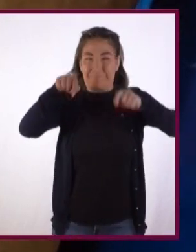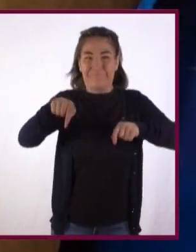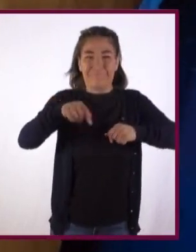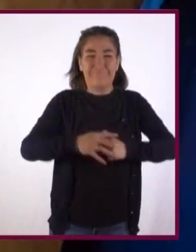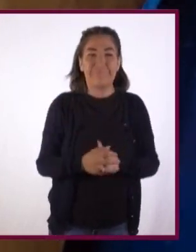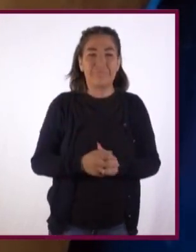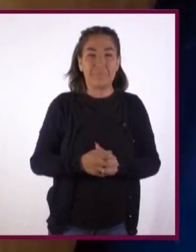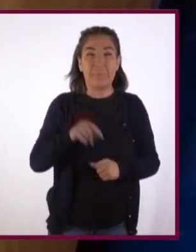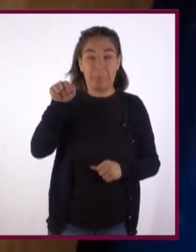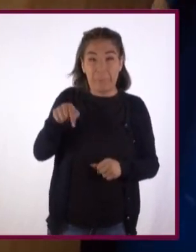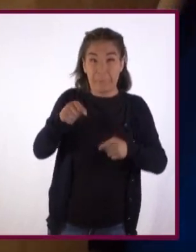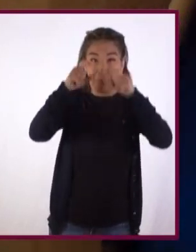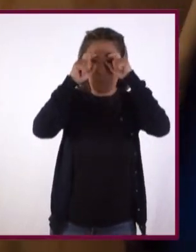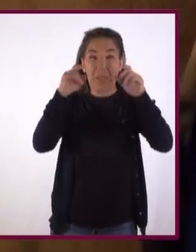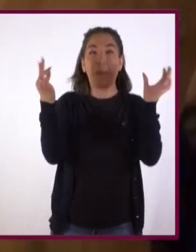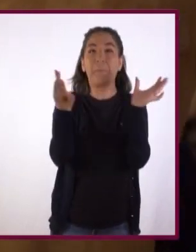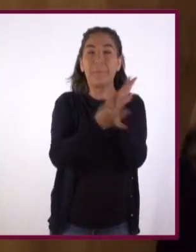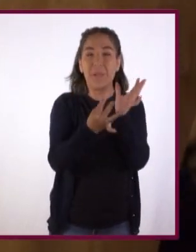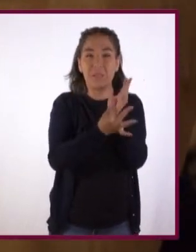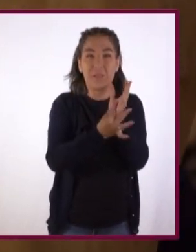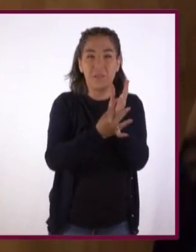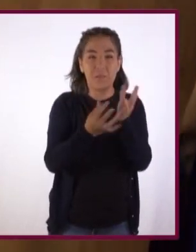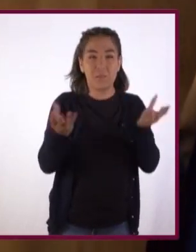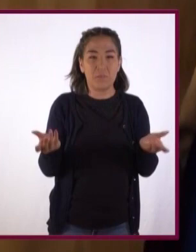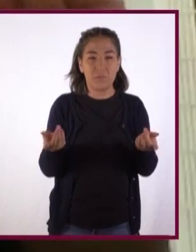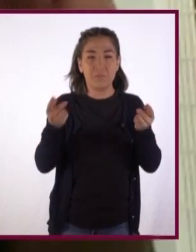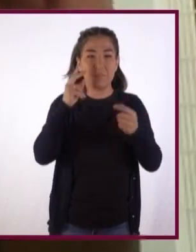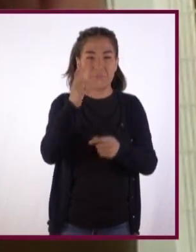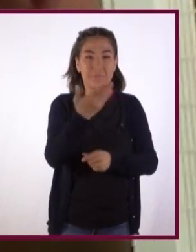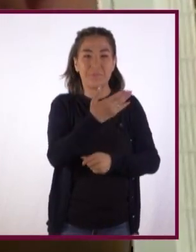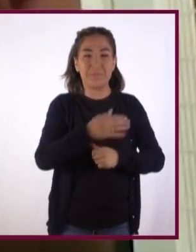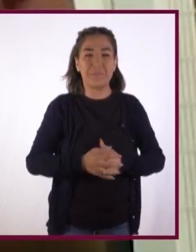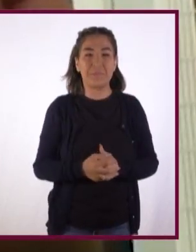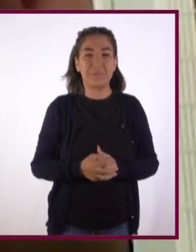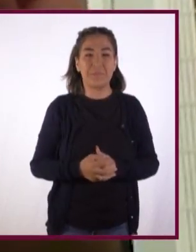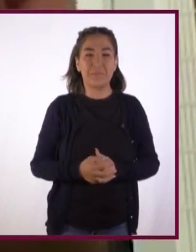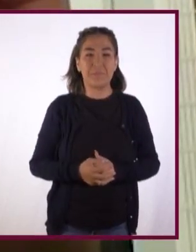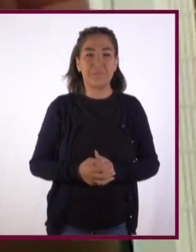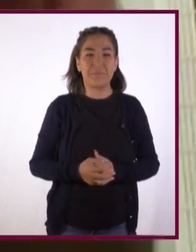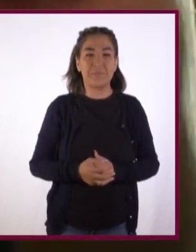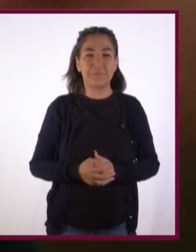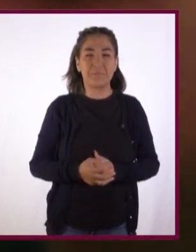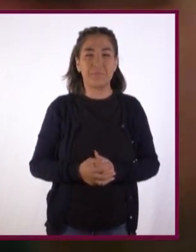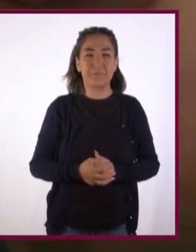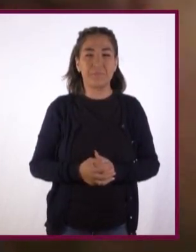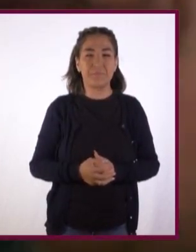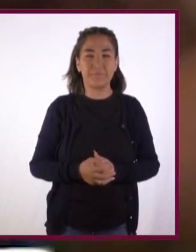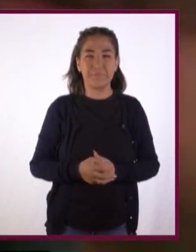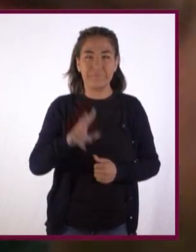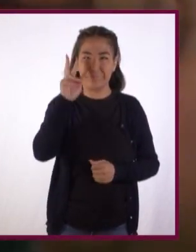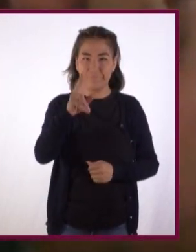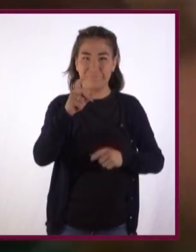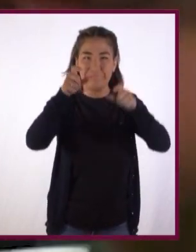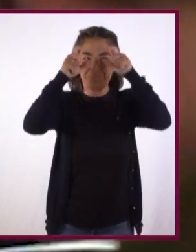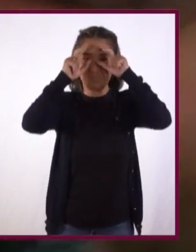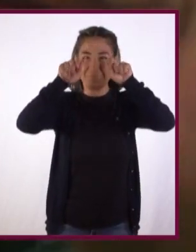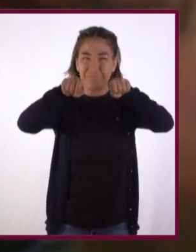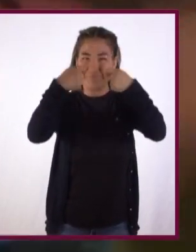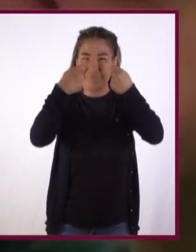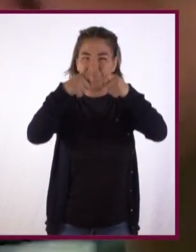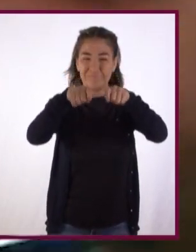Es un metal, lo doblo, a ver dónde ahí se ve que lo estoy doblando.